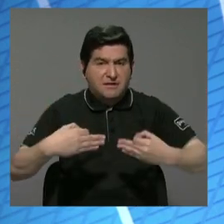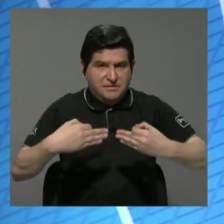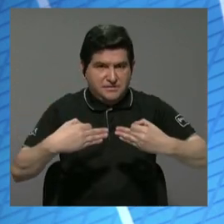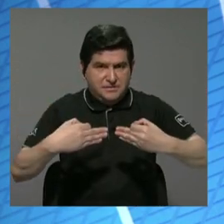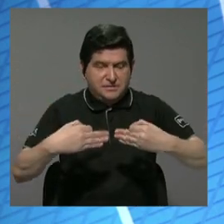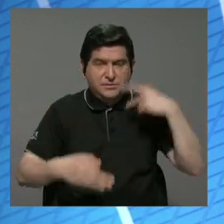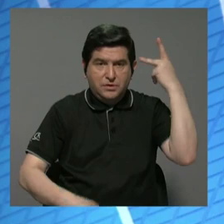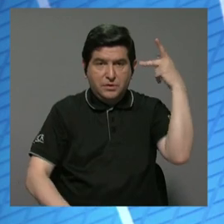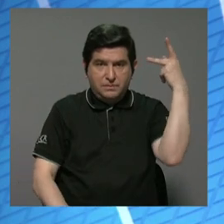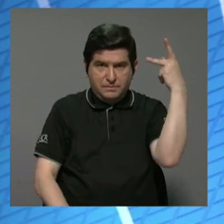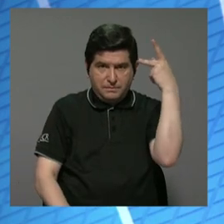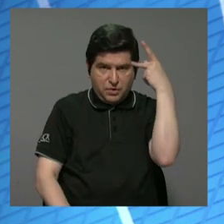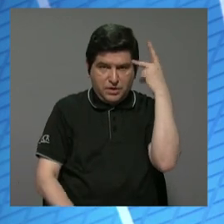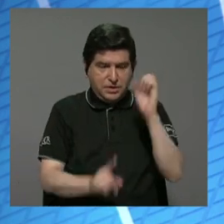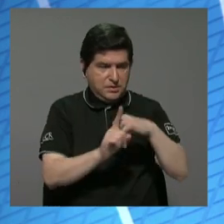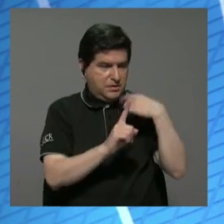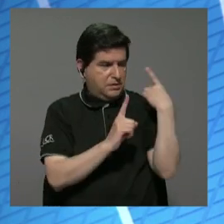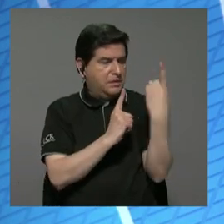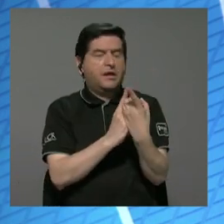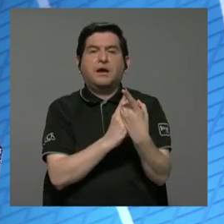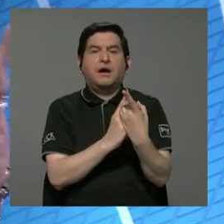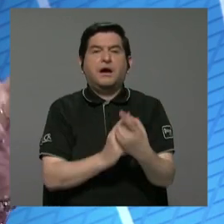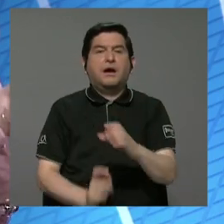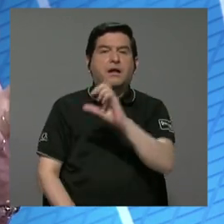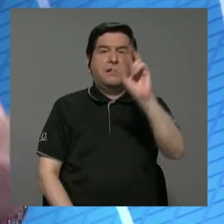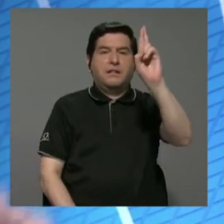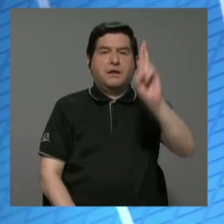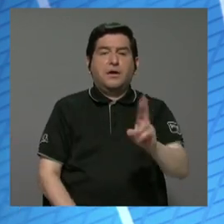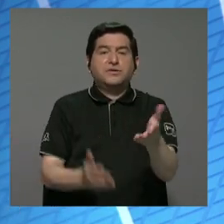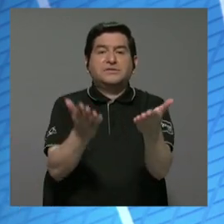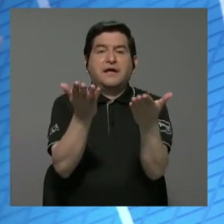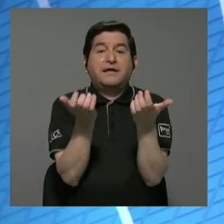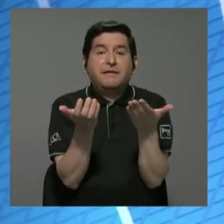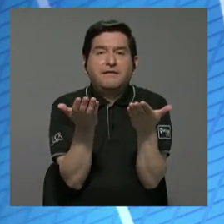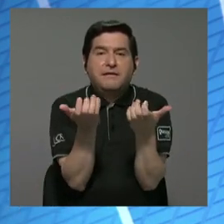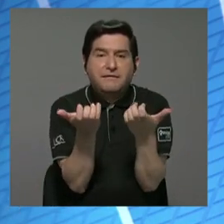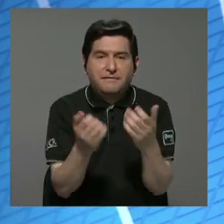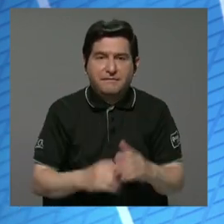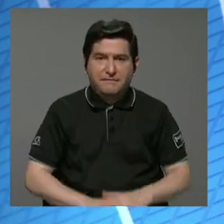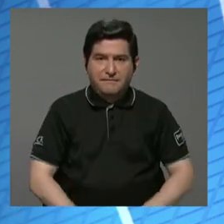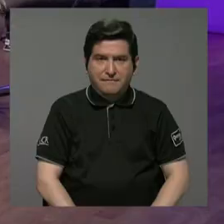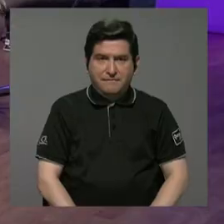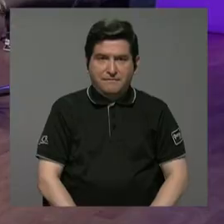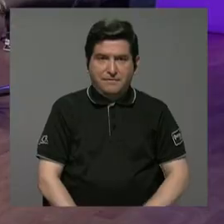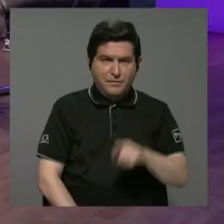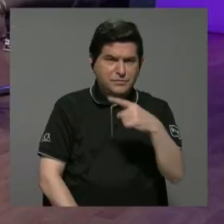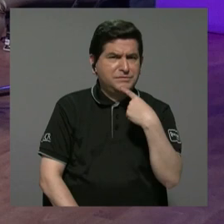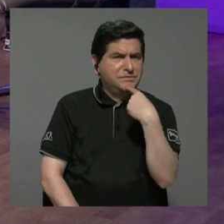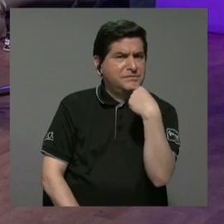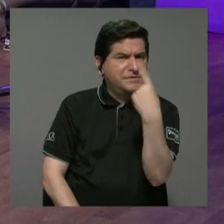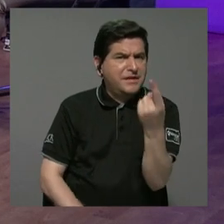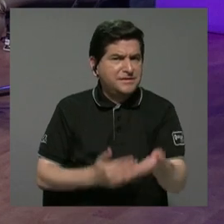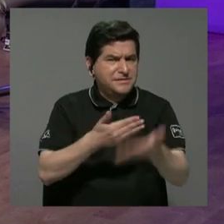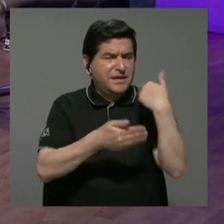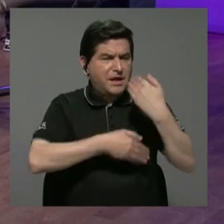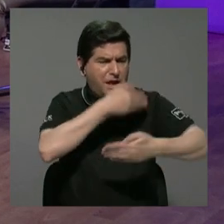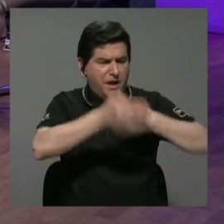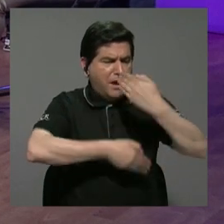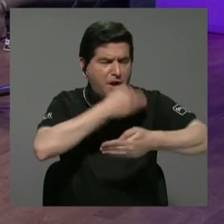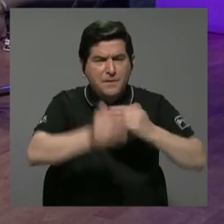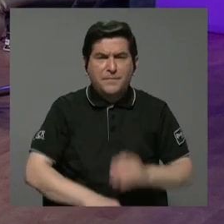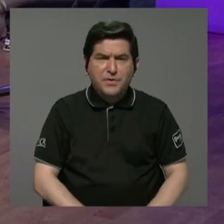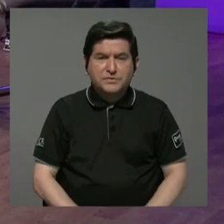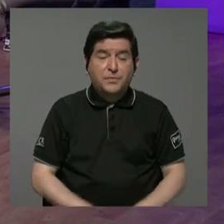digamos, política y de sociedad para la Costa Rica que queremos, ¿verdad? Estabas, bueno, planteando cómo es el proceso